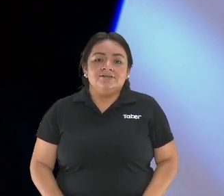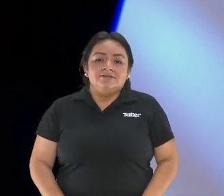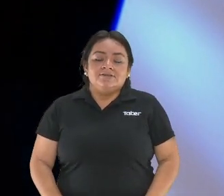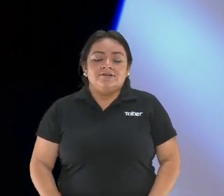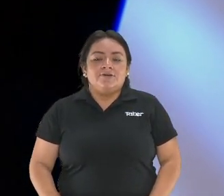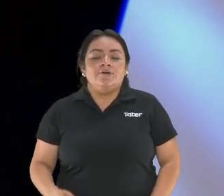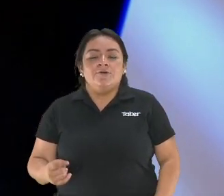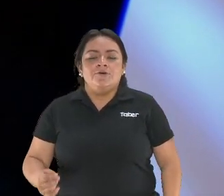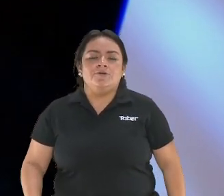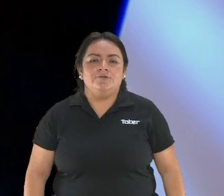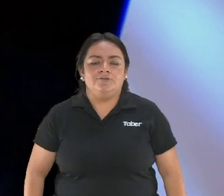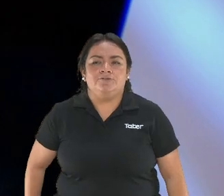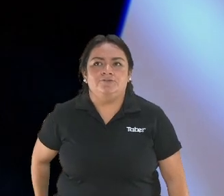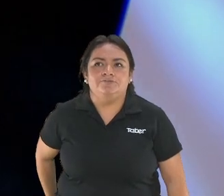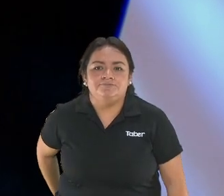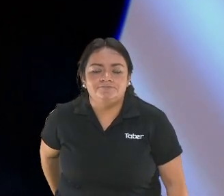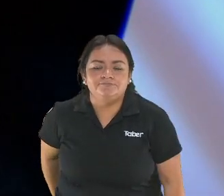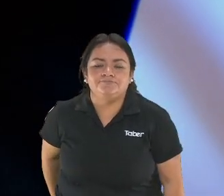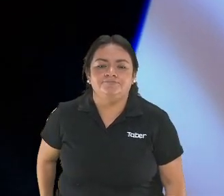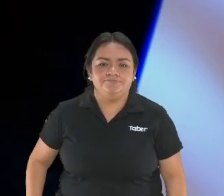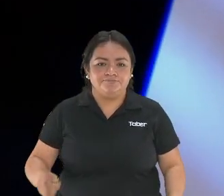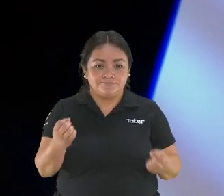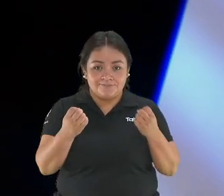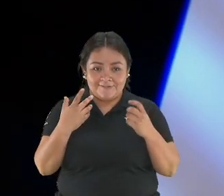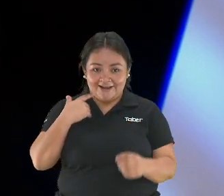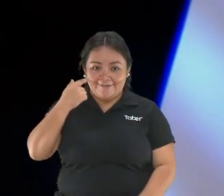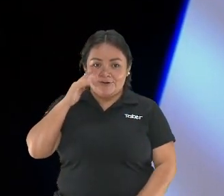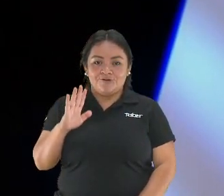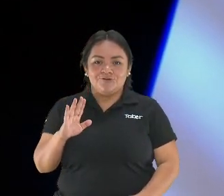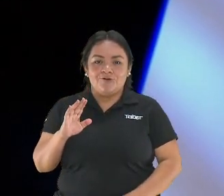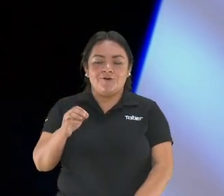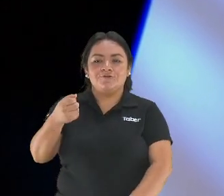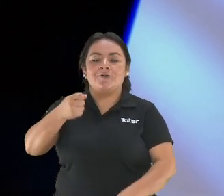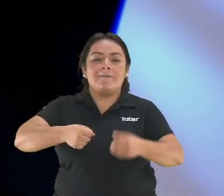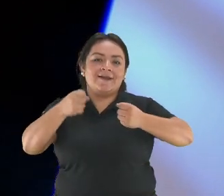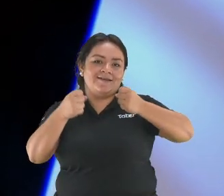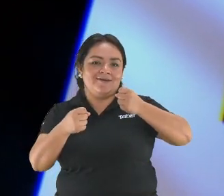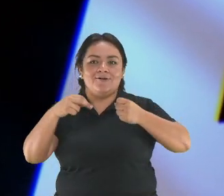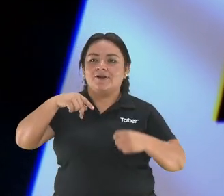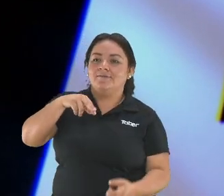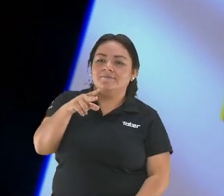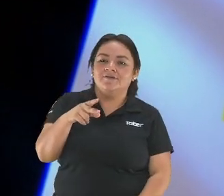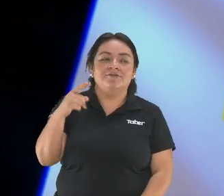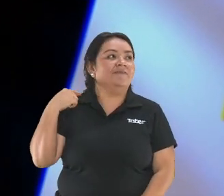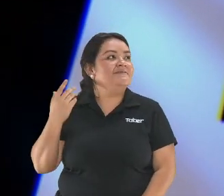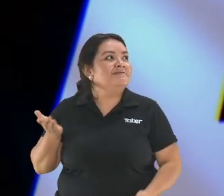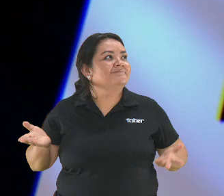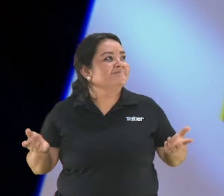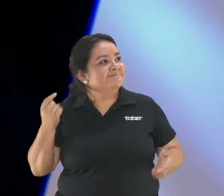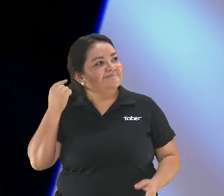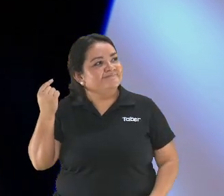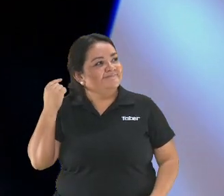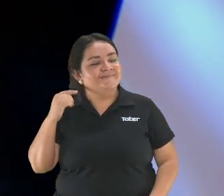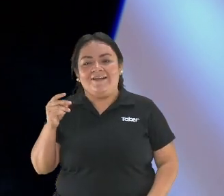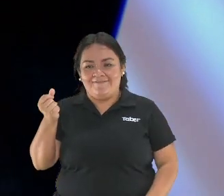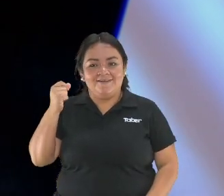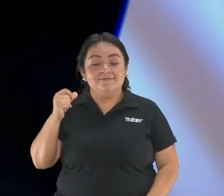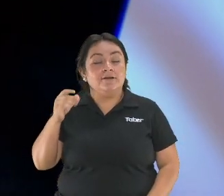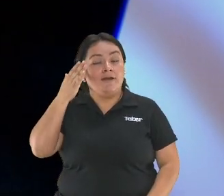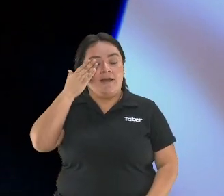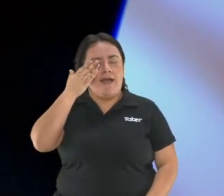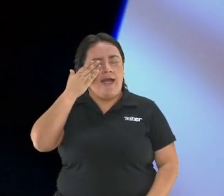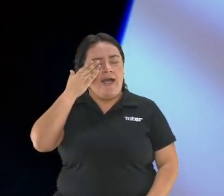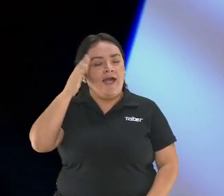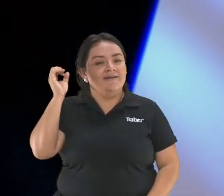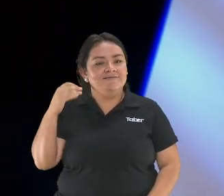y cuál es entonces lo que nos quiere contar yo me paro manejo me muevo me hago el loco no me quiero ignorar a alguien cierro este